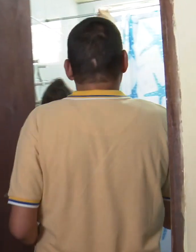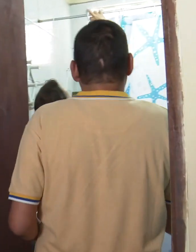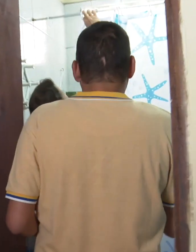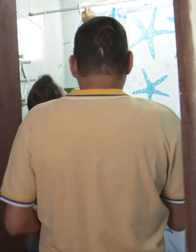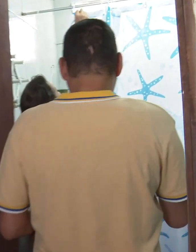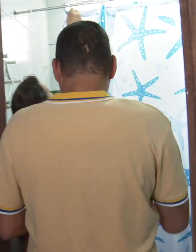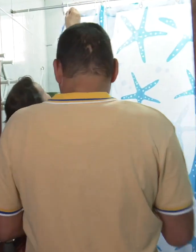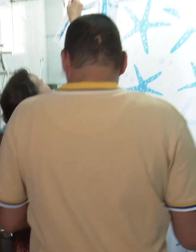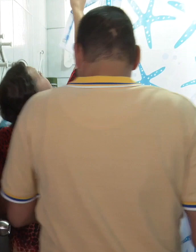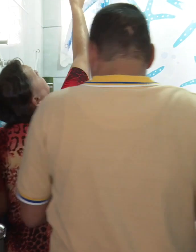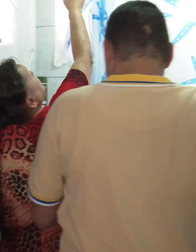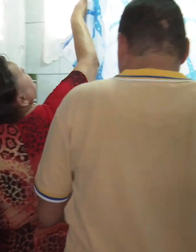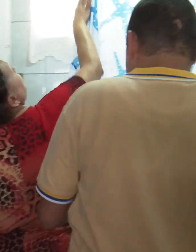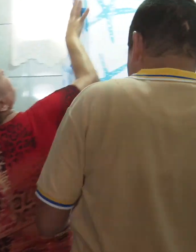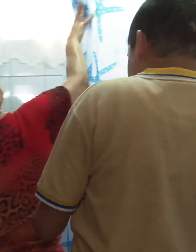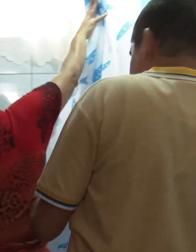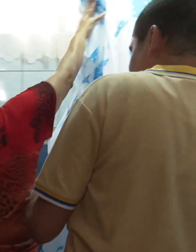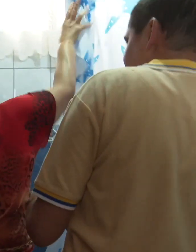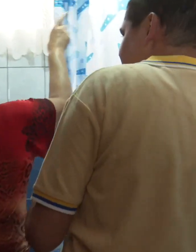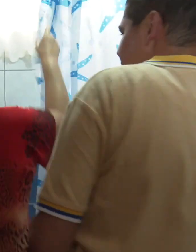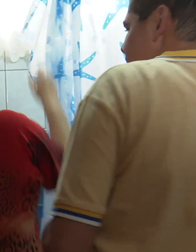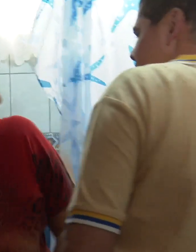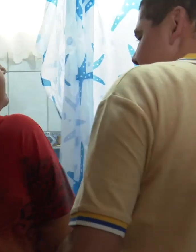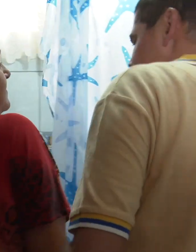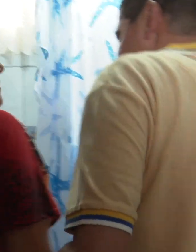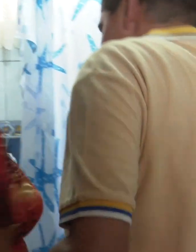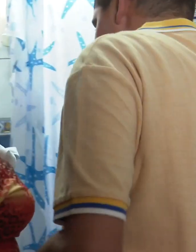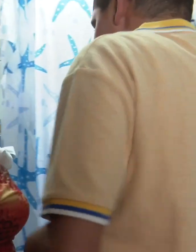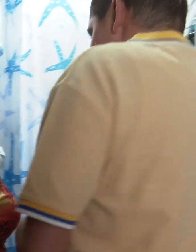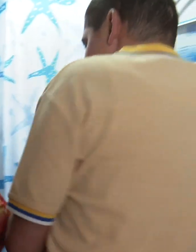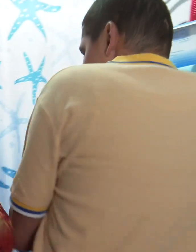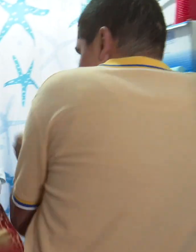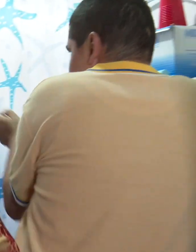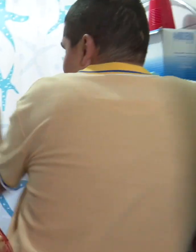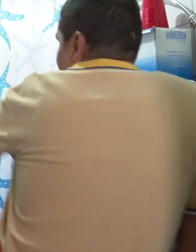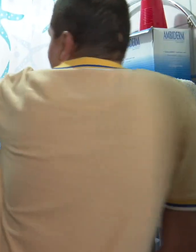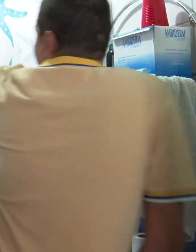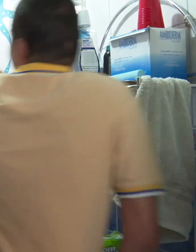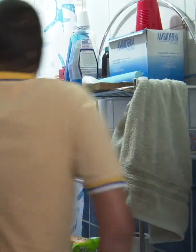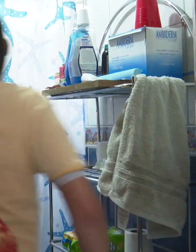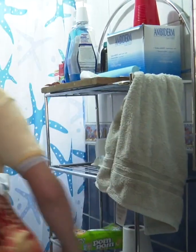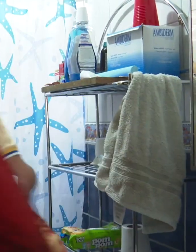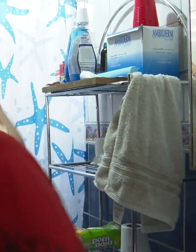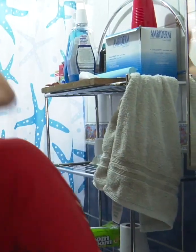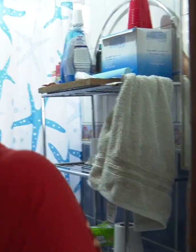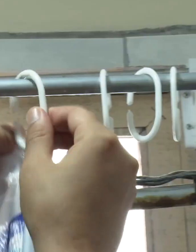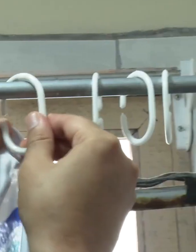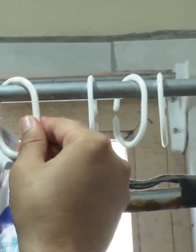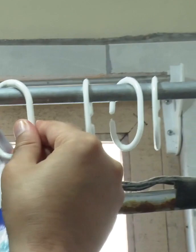¿Qué tal luz? Ya prende. Quíteme la cortina.